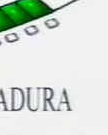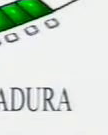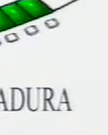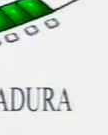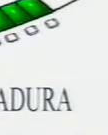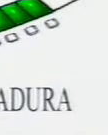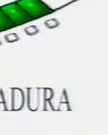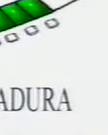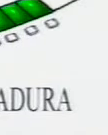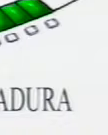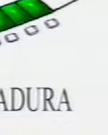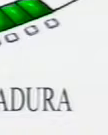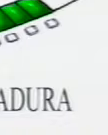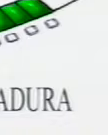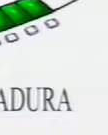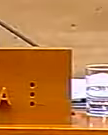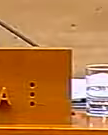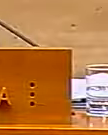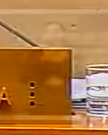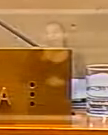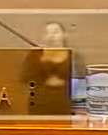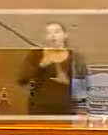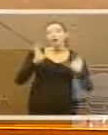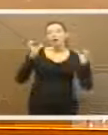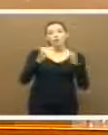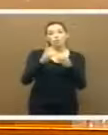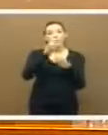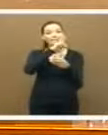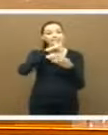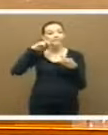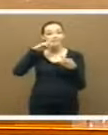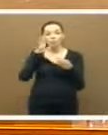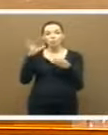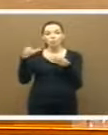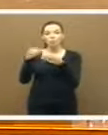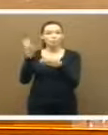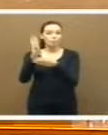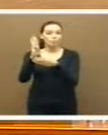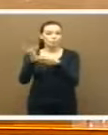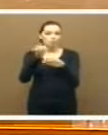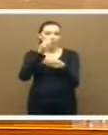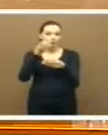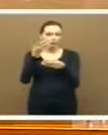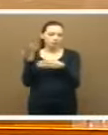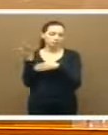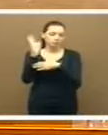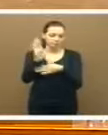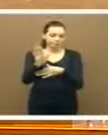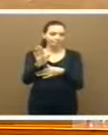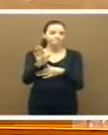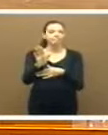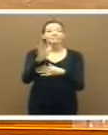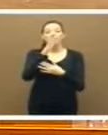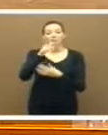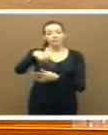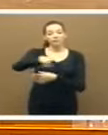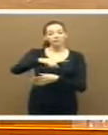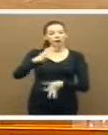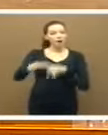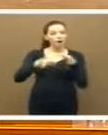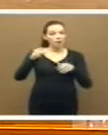A continuación, señorías, el grupo de enmiendas reservados por el Grupo Parlamentario Socialista. Someto a la consideración